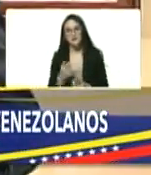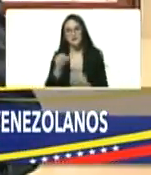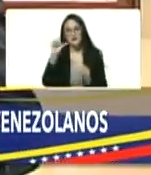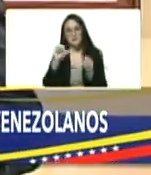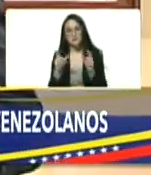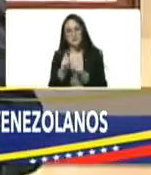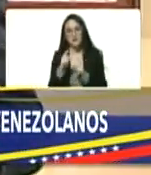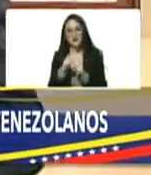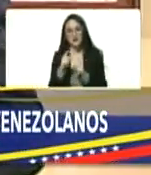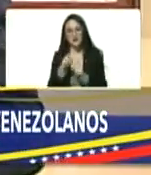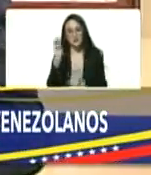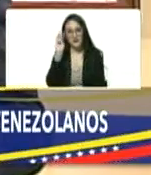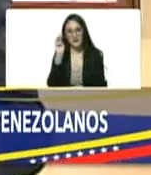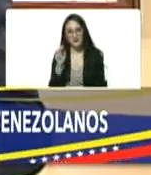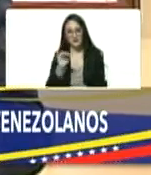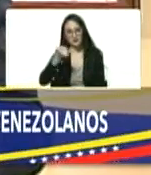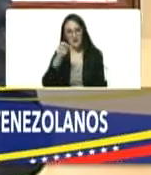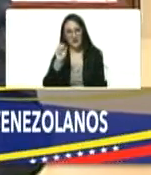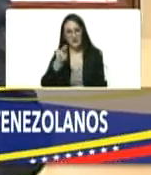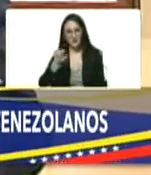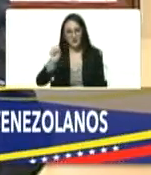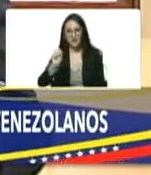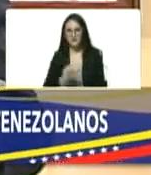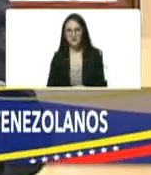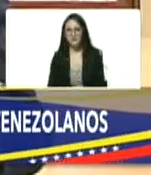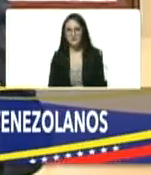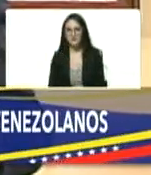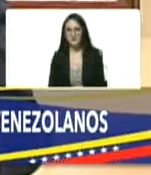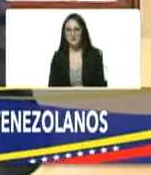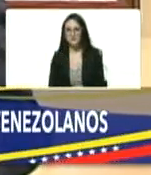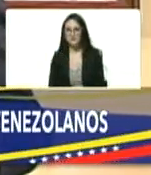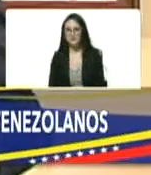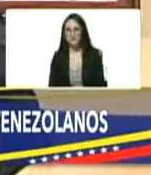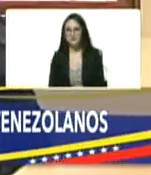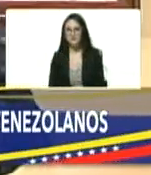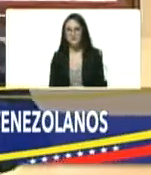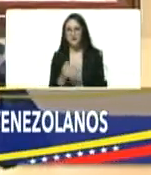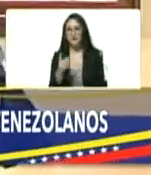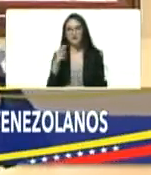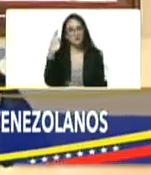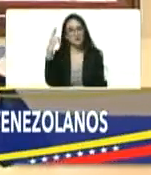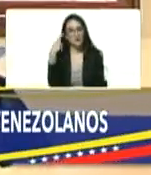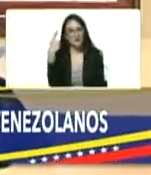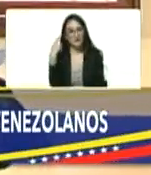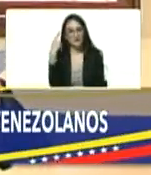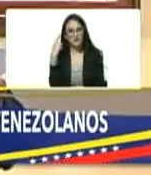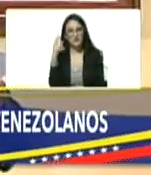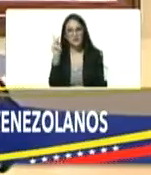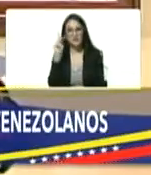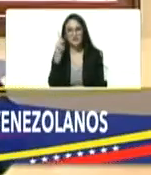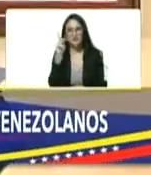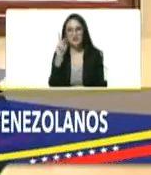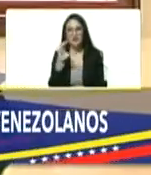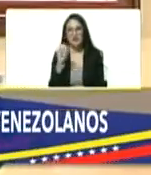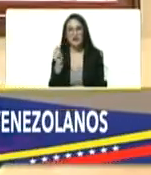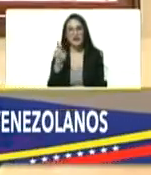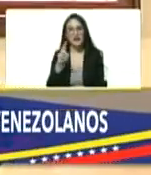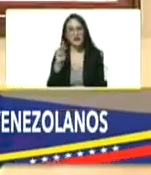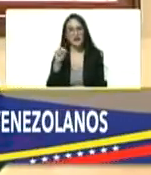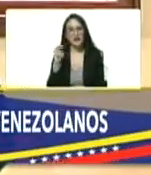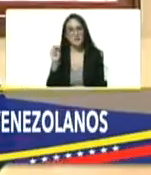palabras el maestro Jesús Sevillano y con sus reflexiones la profesora Carmen